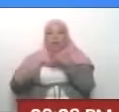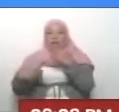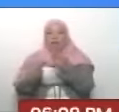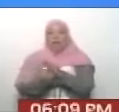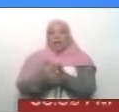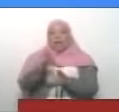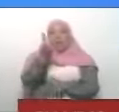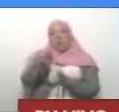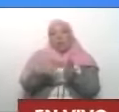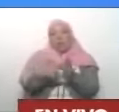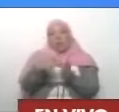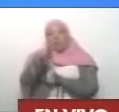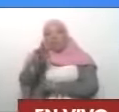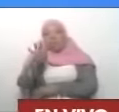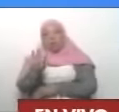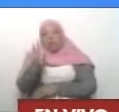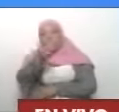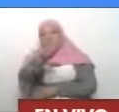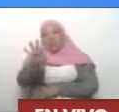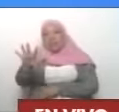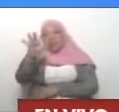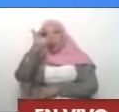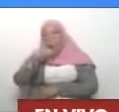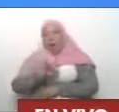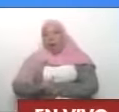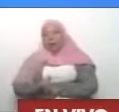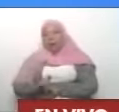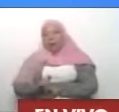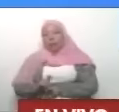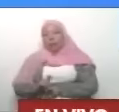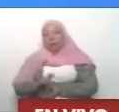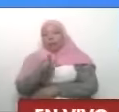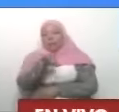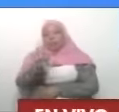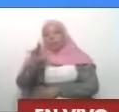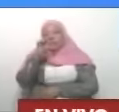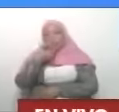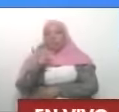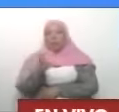1999-2024, 25 años apenas, 25 años, el